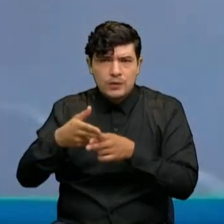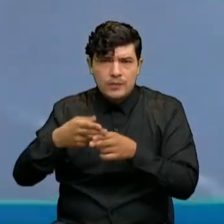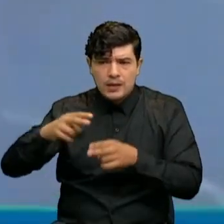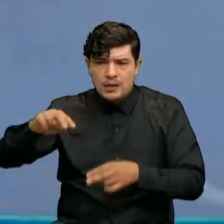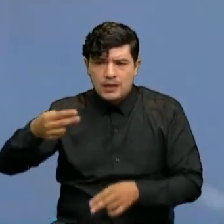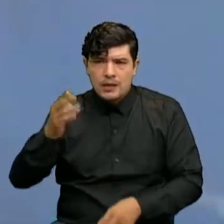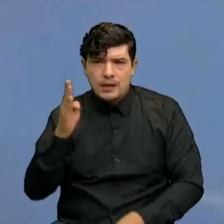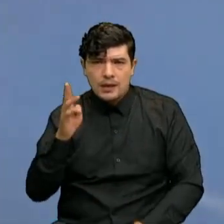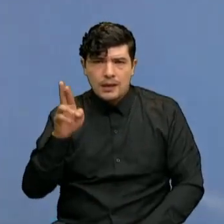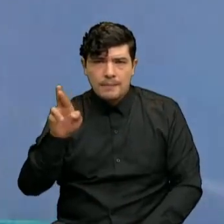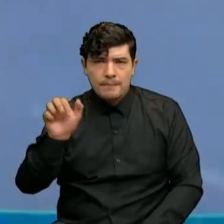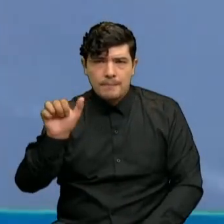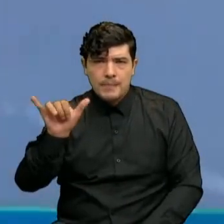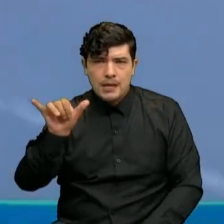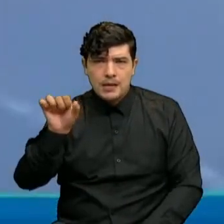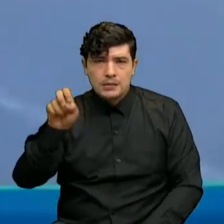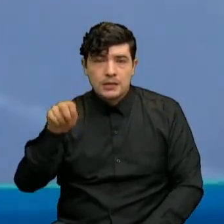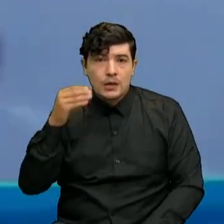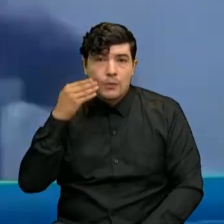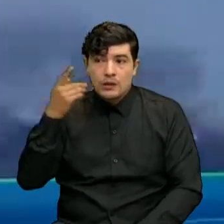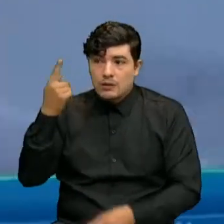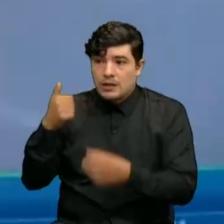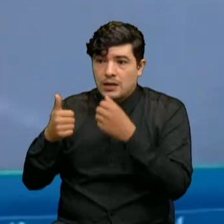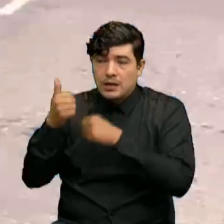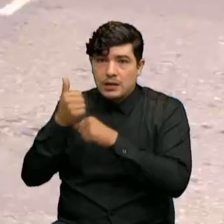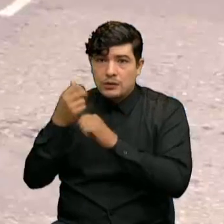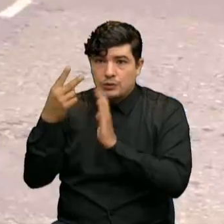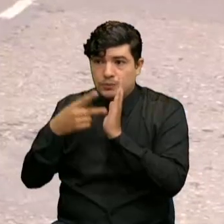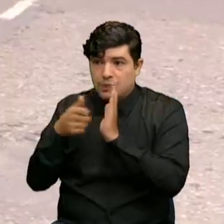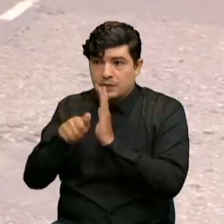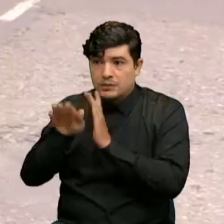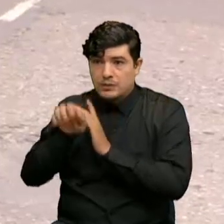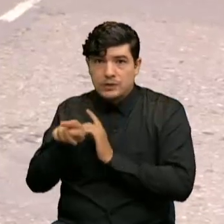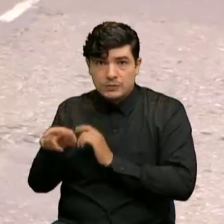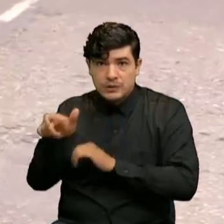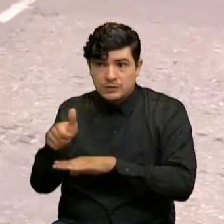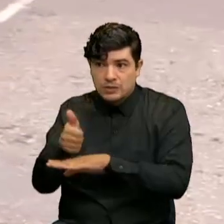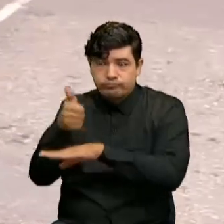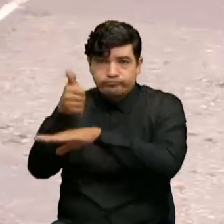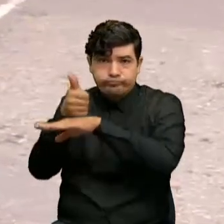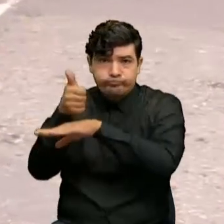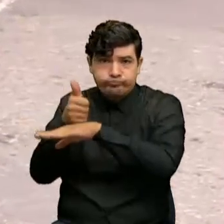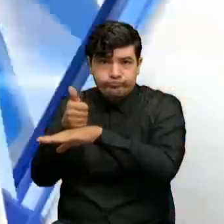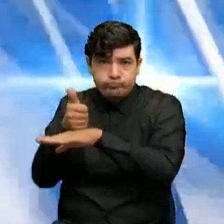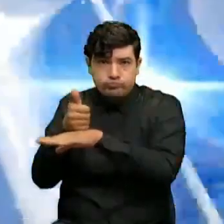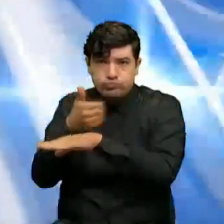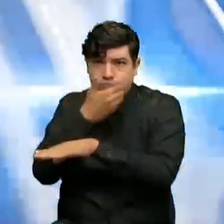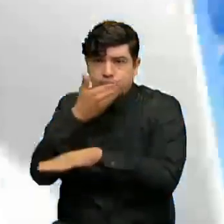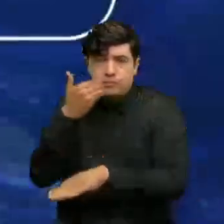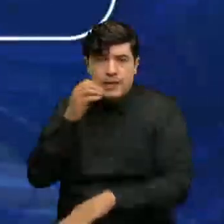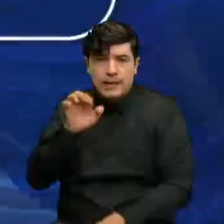bryant y que fue en el año 2019 cabecilla del pl del municipio de convención